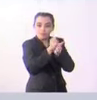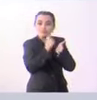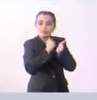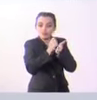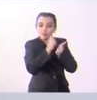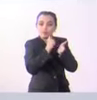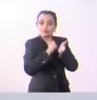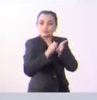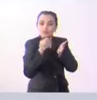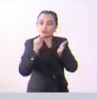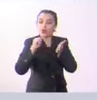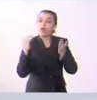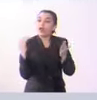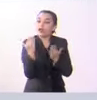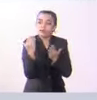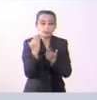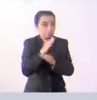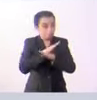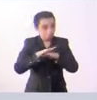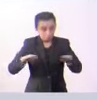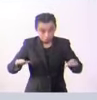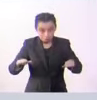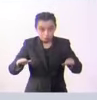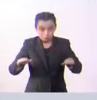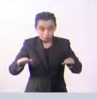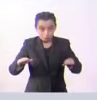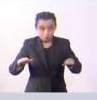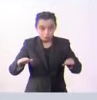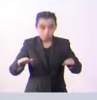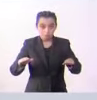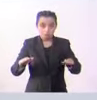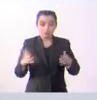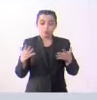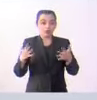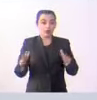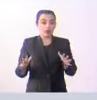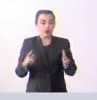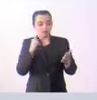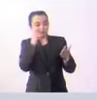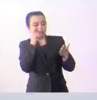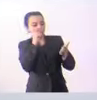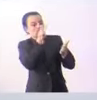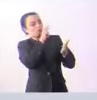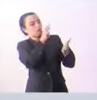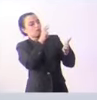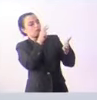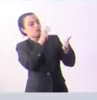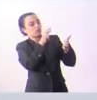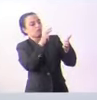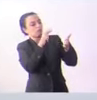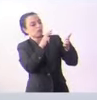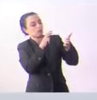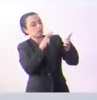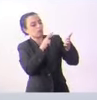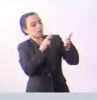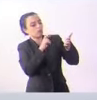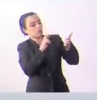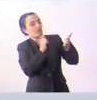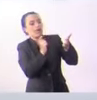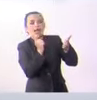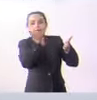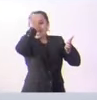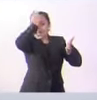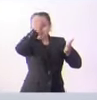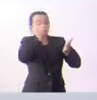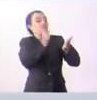Una vez que has hecho esto, procederás a hacer una edición del texto, y esta edición del texto estará